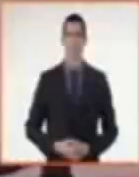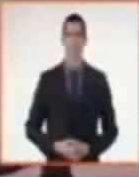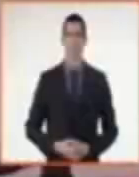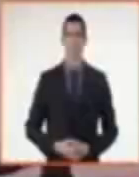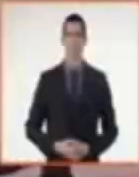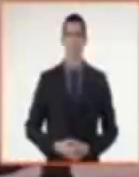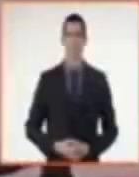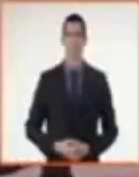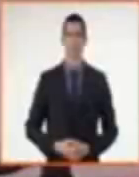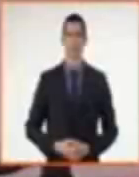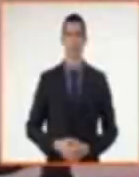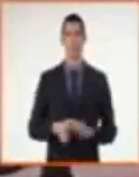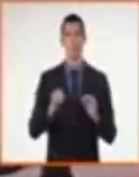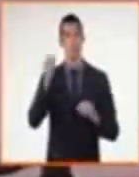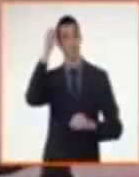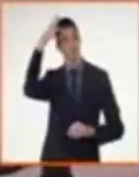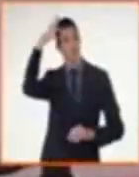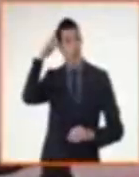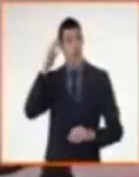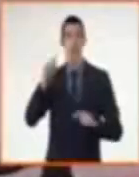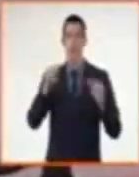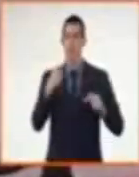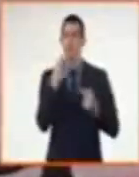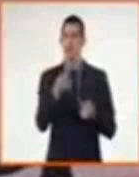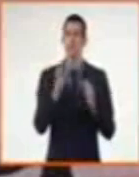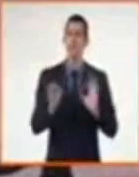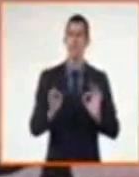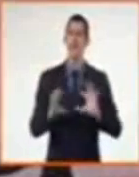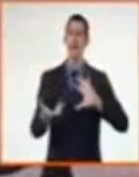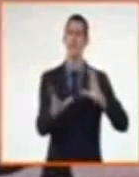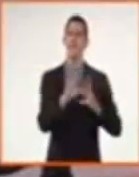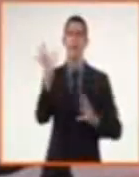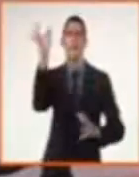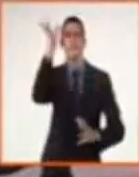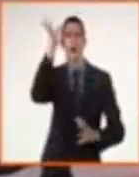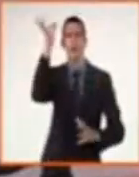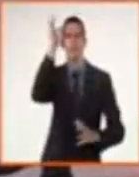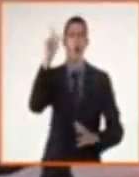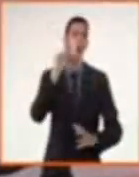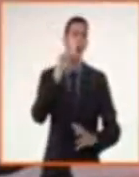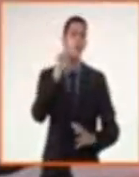Bueno, y no solo lo decía ayer, lo repitió hoy en un tuit esta mañana